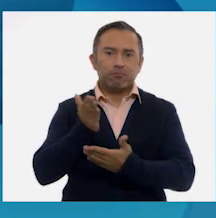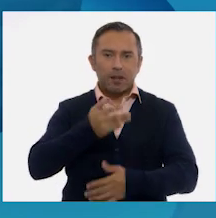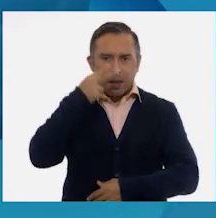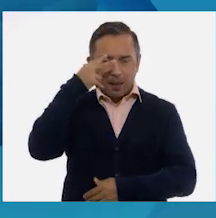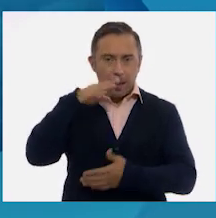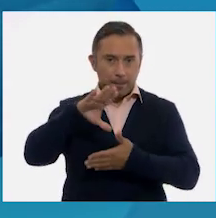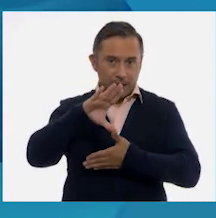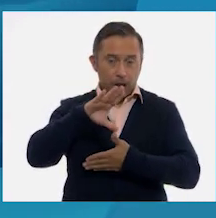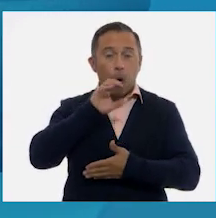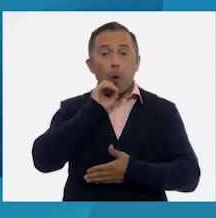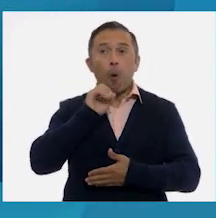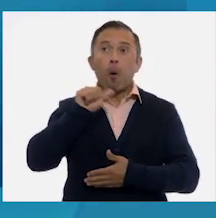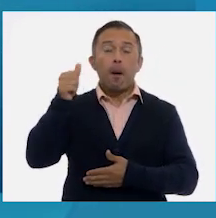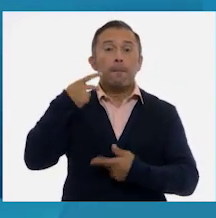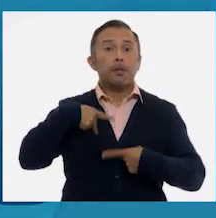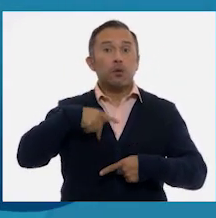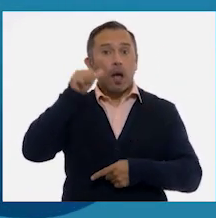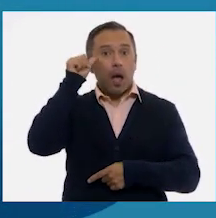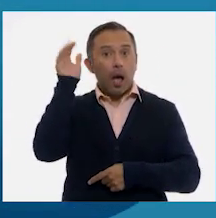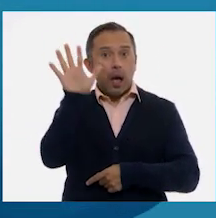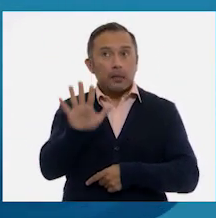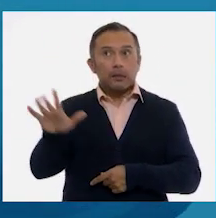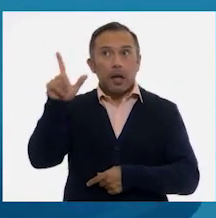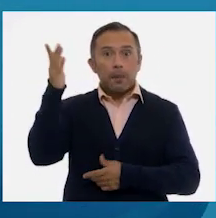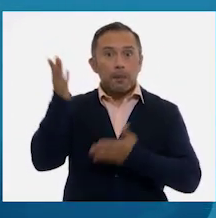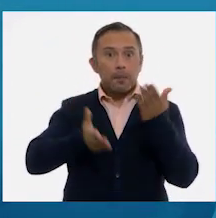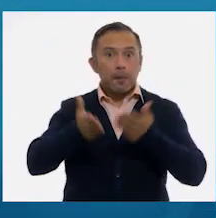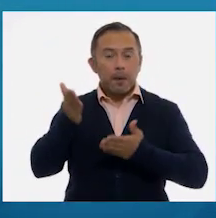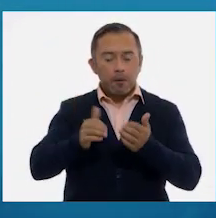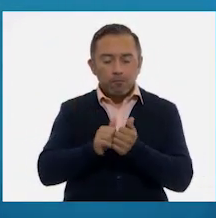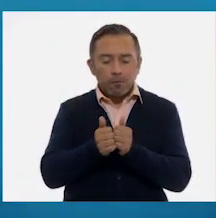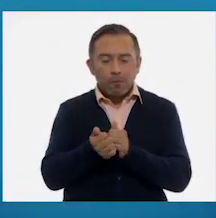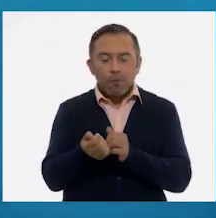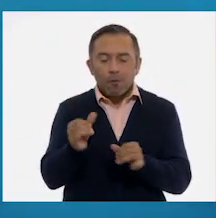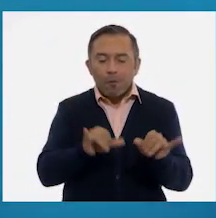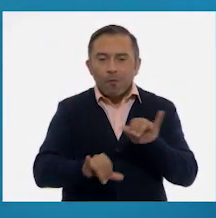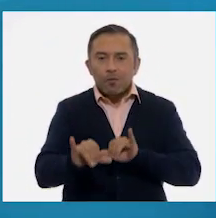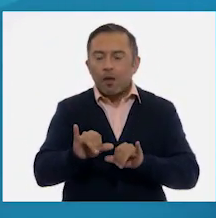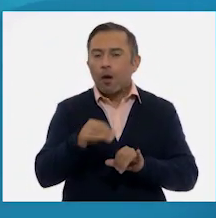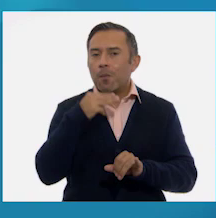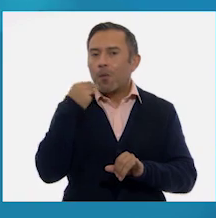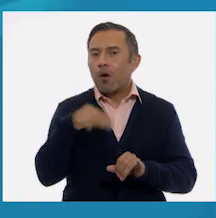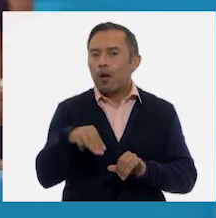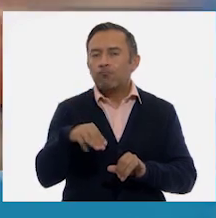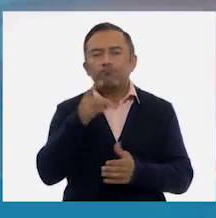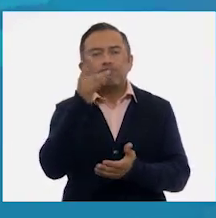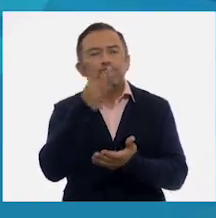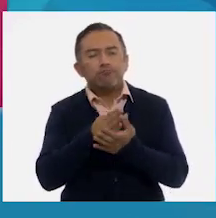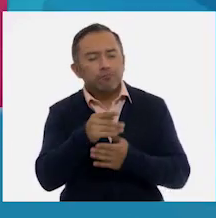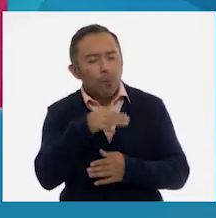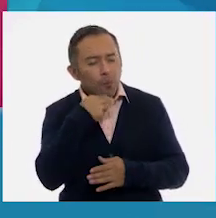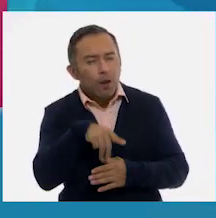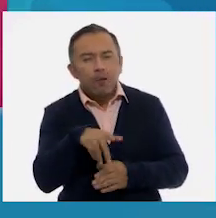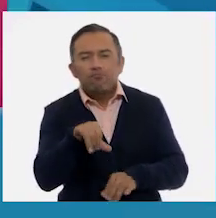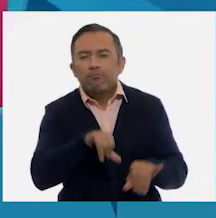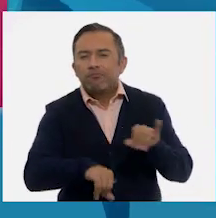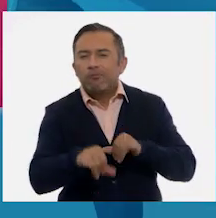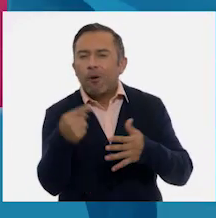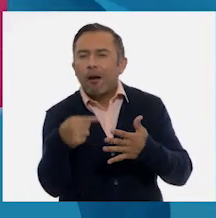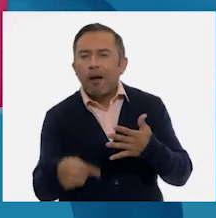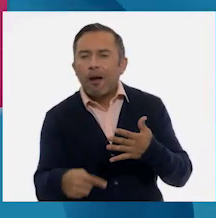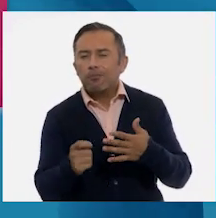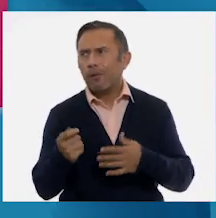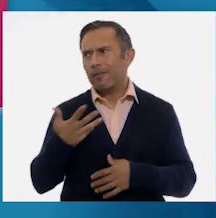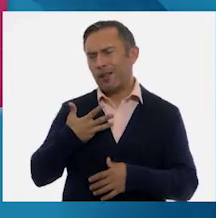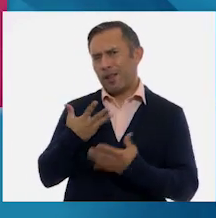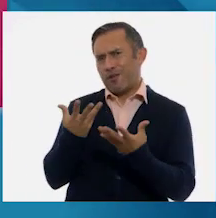Asia. Todo esto generó algo nuevo. Por ejemplo, el mole. ¿Conoces sus ingredientes? Uy, sí, son un montón.